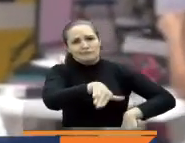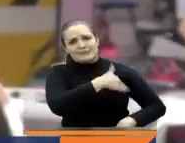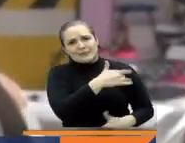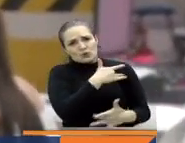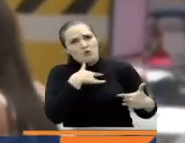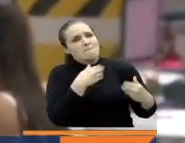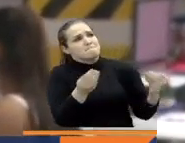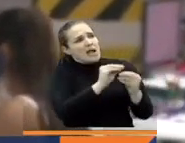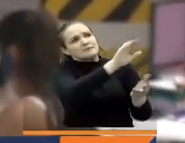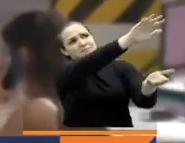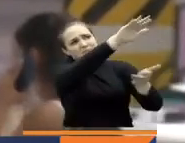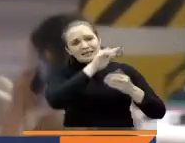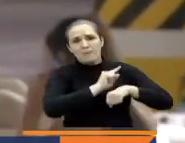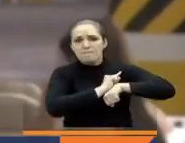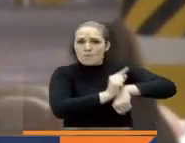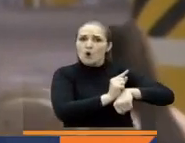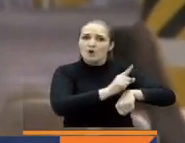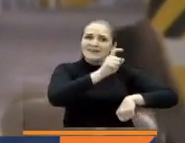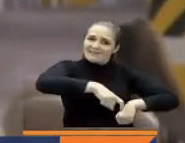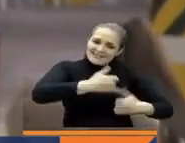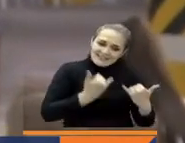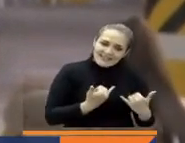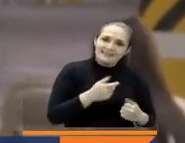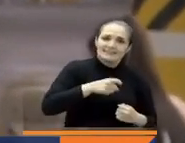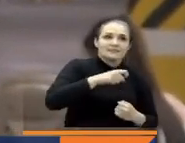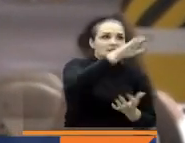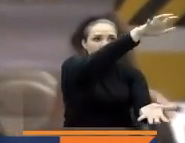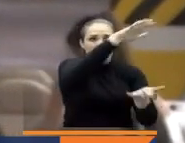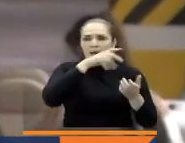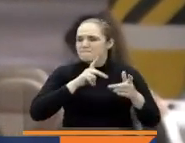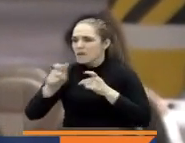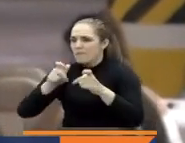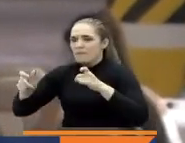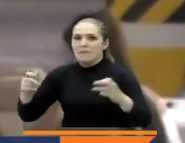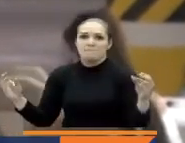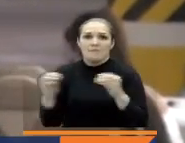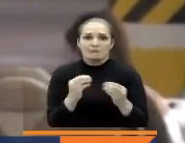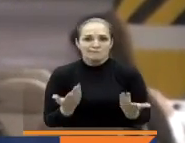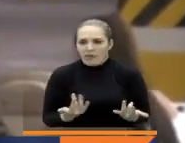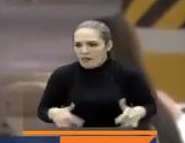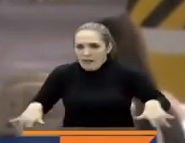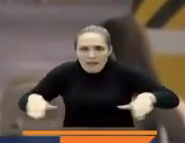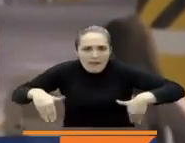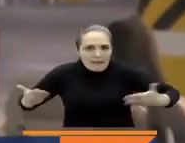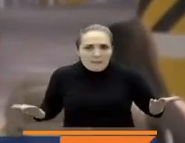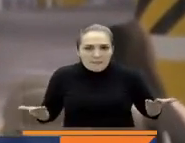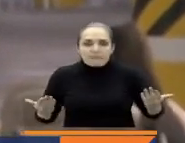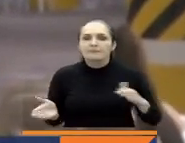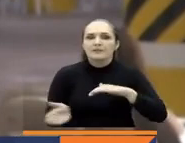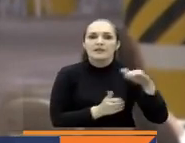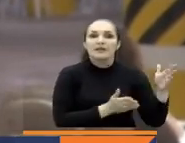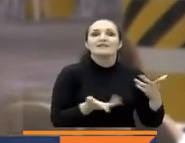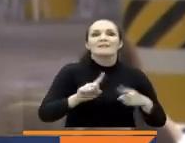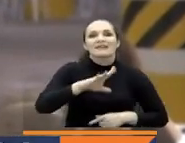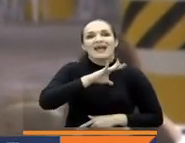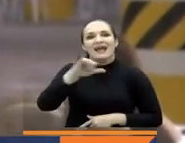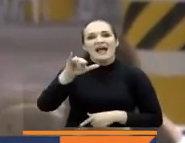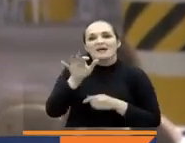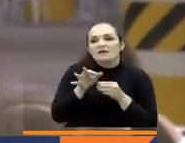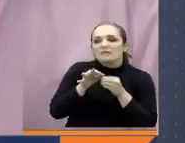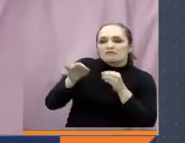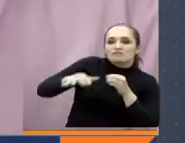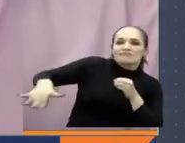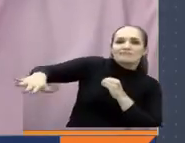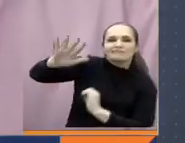más pronto posible estas vacunas y continuar con ese proceso de vacunación masivo. Entre tanto, en zona rural de Cali, en el corregimiento de